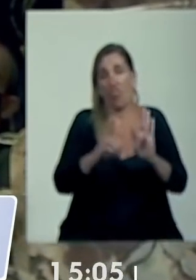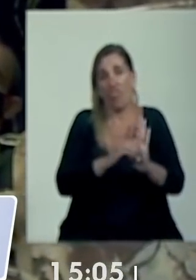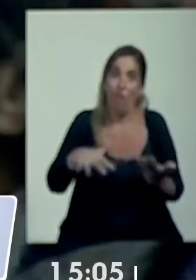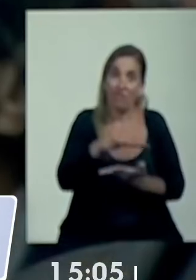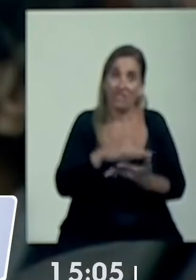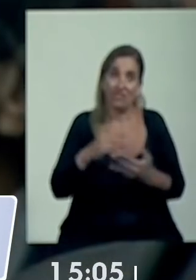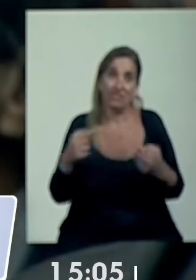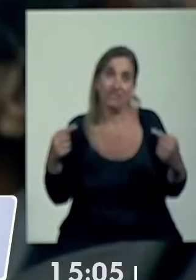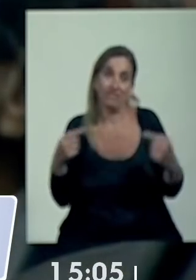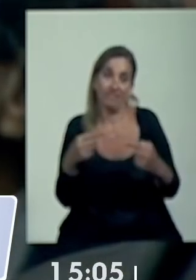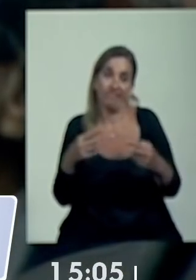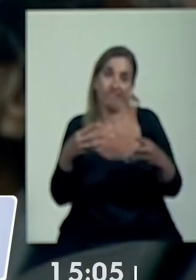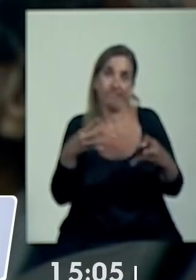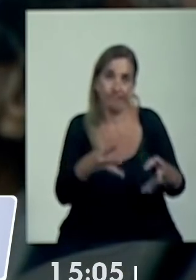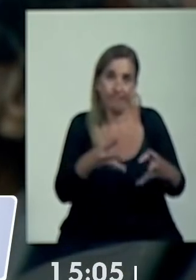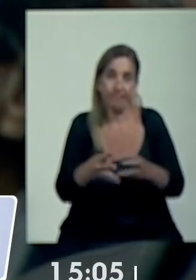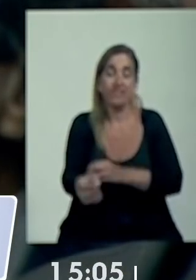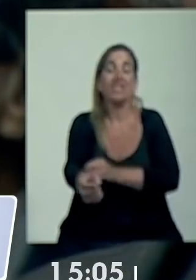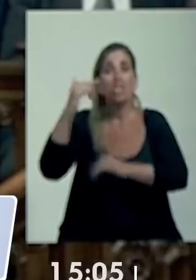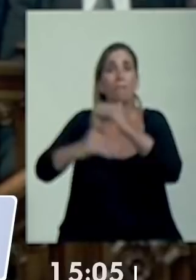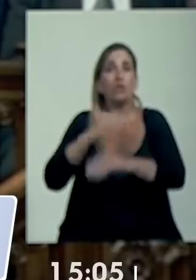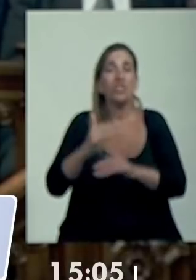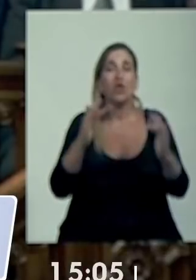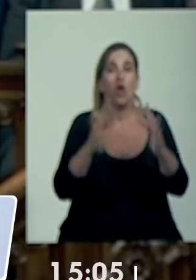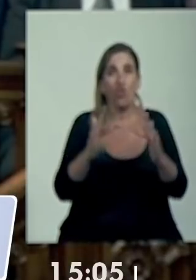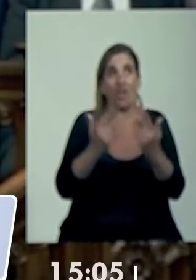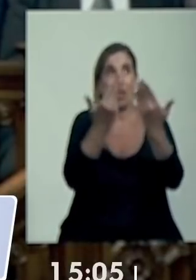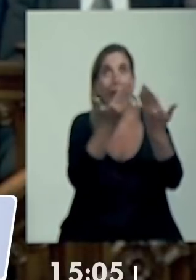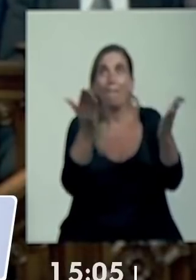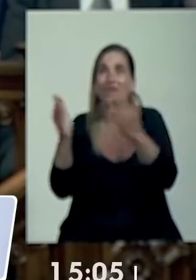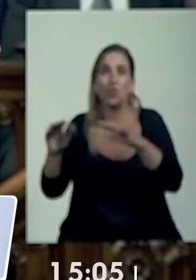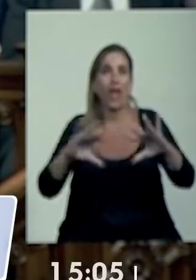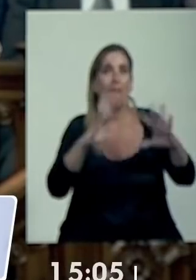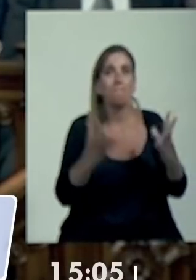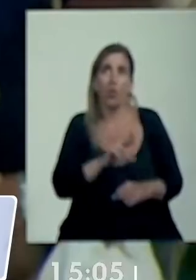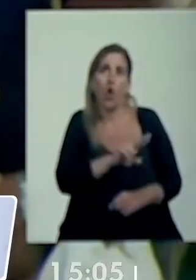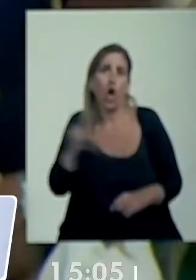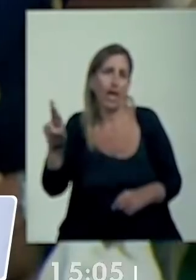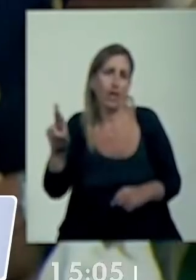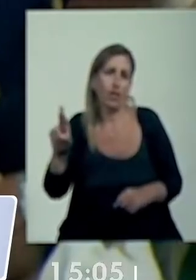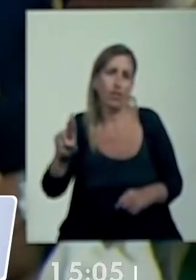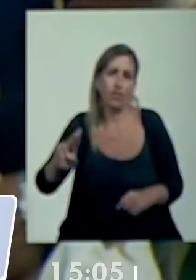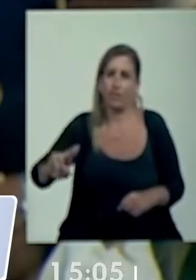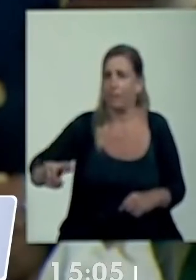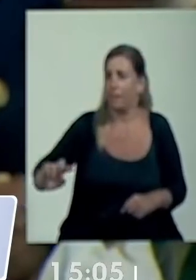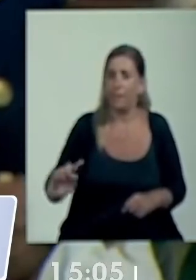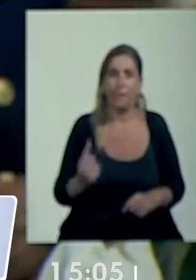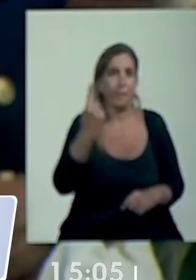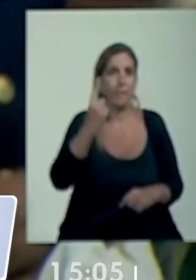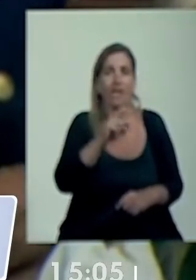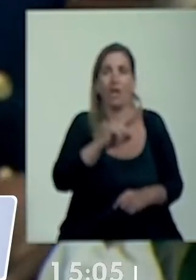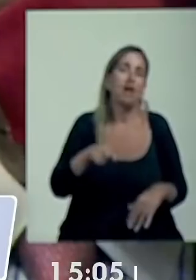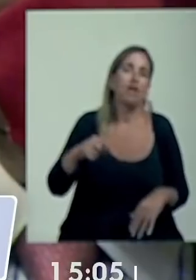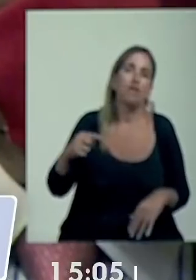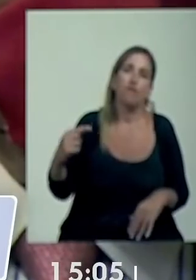para permitir el voto electrónico hasta eso se llevó pero el momento de concretar es iván y a partir de ahora voto electrónico no llegamos